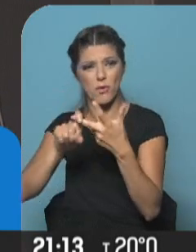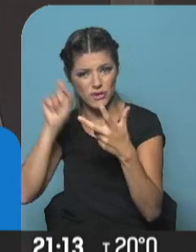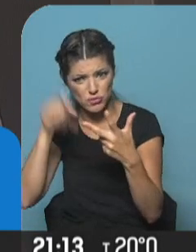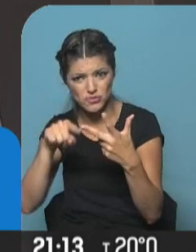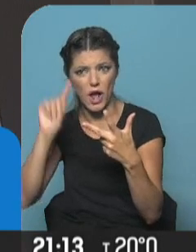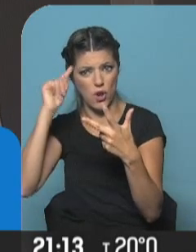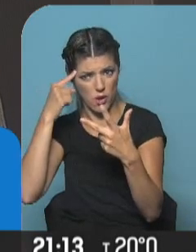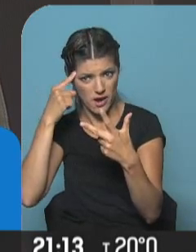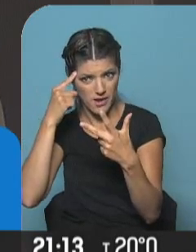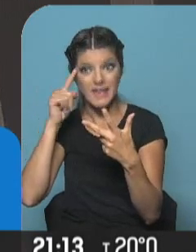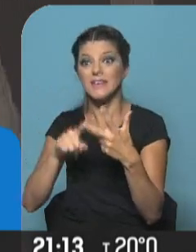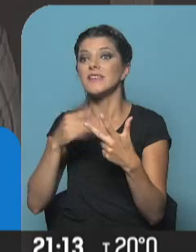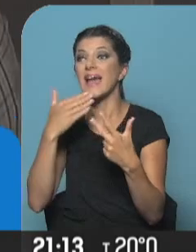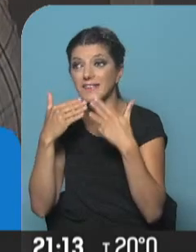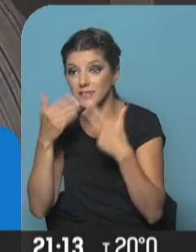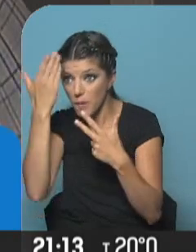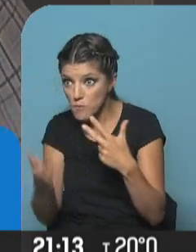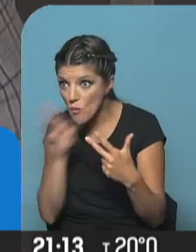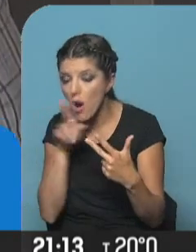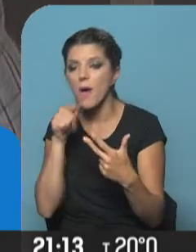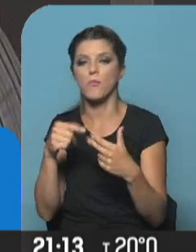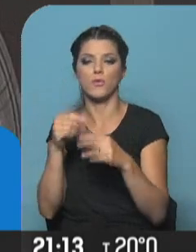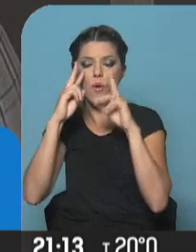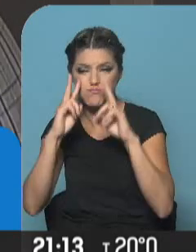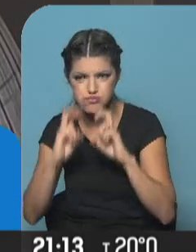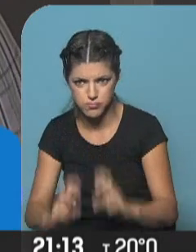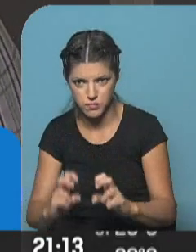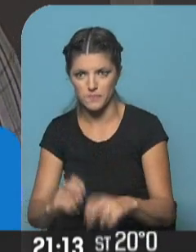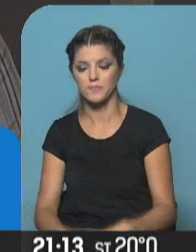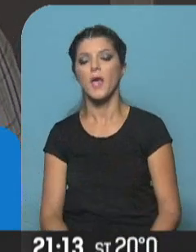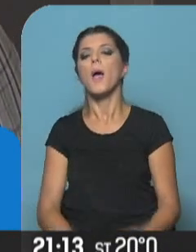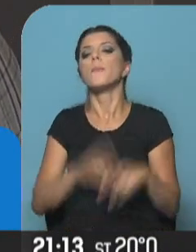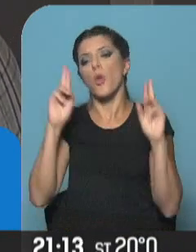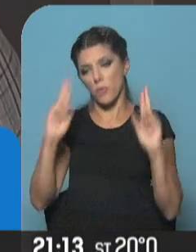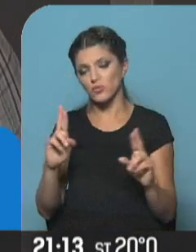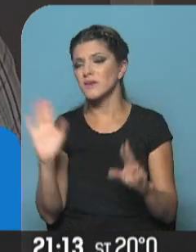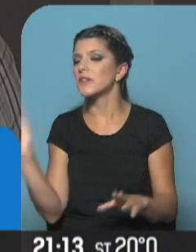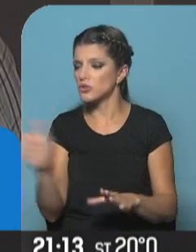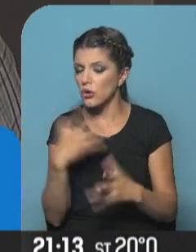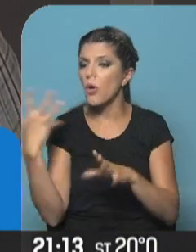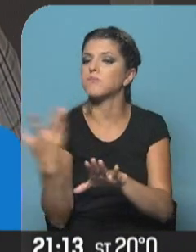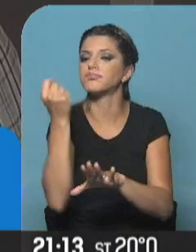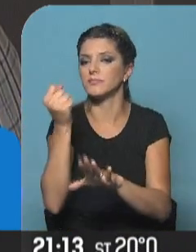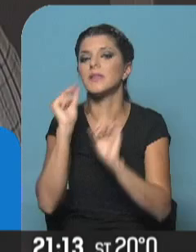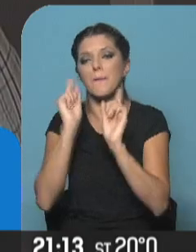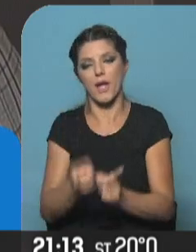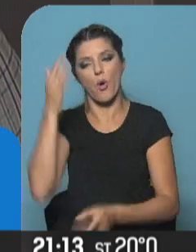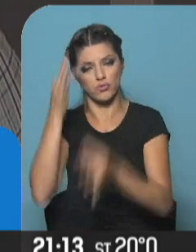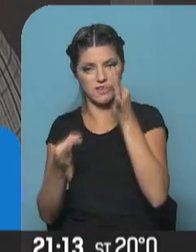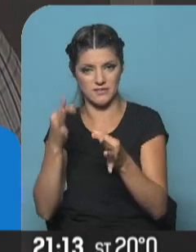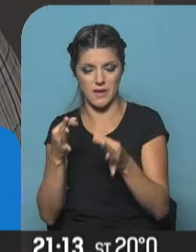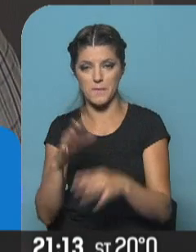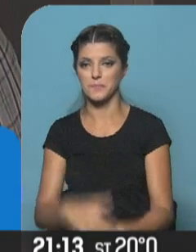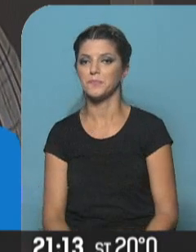esto se hubiese sabido, o se hubiese sabido mucho tiempo después. Por suerte todo llega, la justicia también llega aún en la Argentina. A propósito de todo